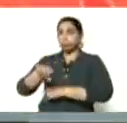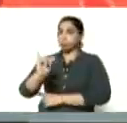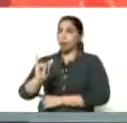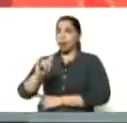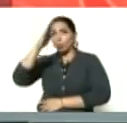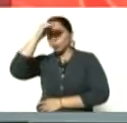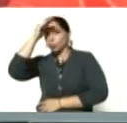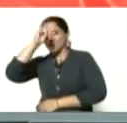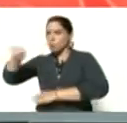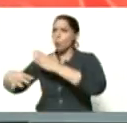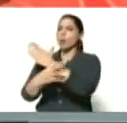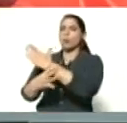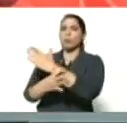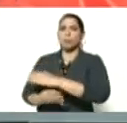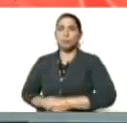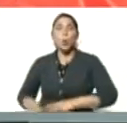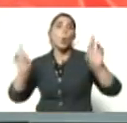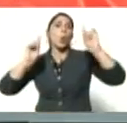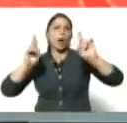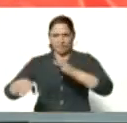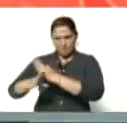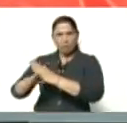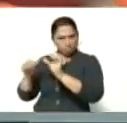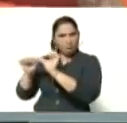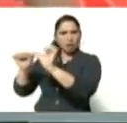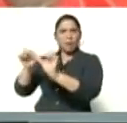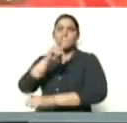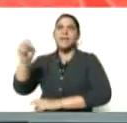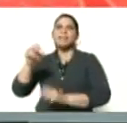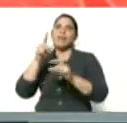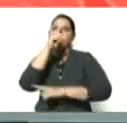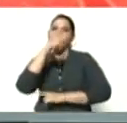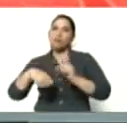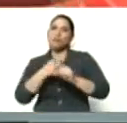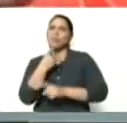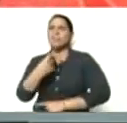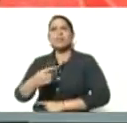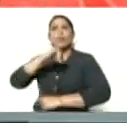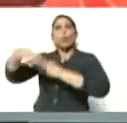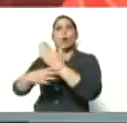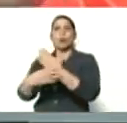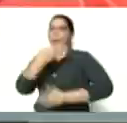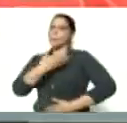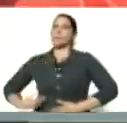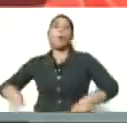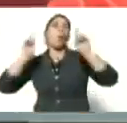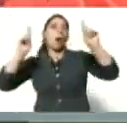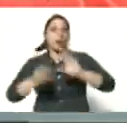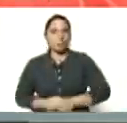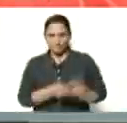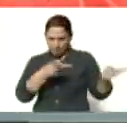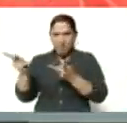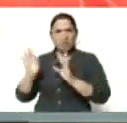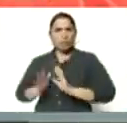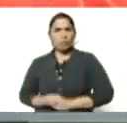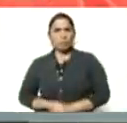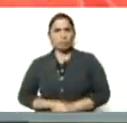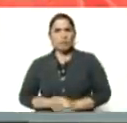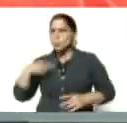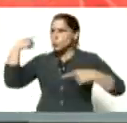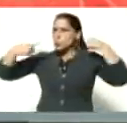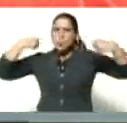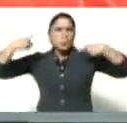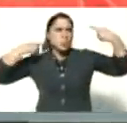trumpismo guaidocista. Ojalá se mantengan 20 años diciendo que Guaidó es presidente. Ojalá. Bienvenido, pues, la